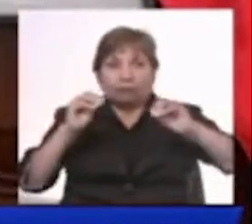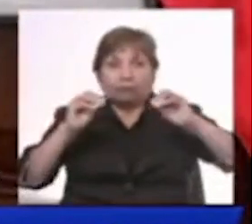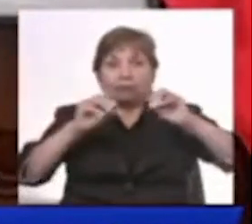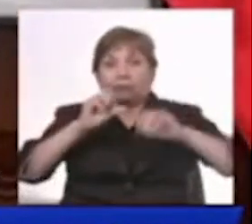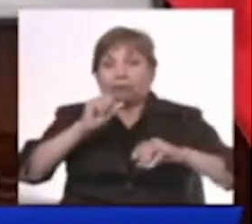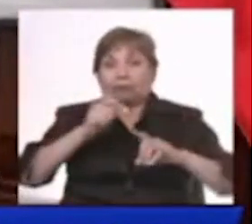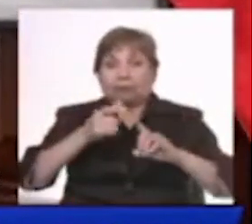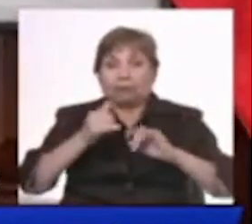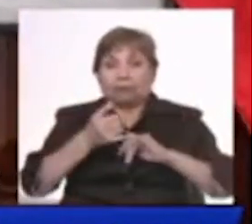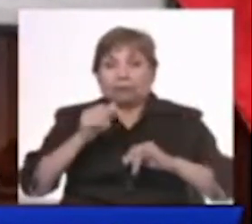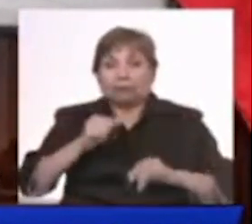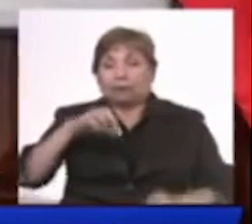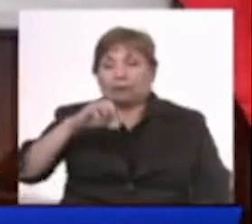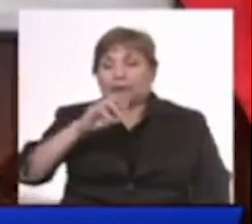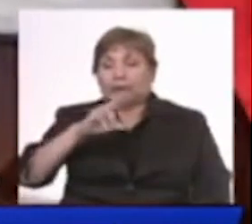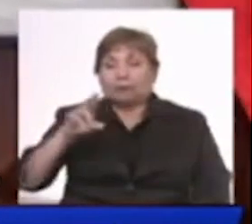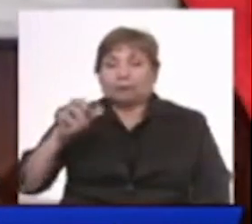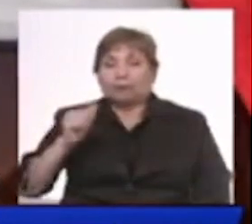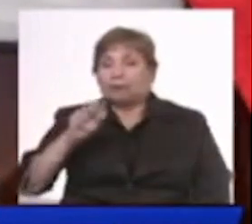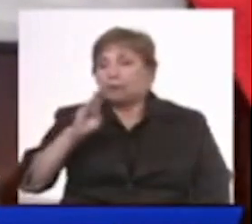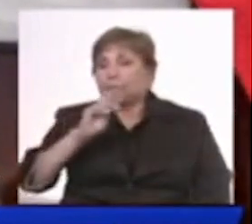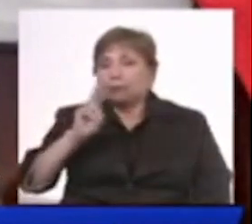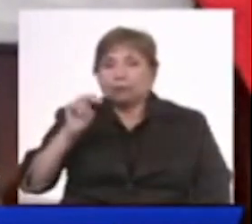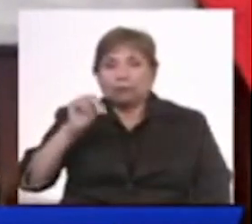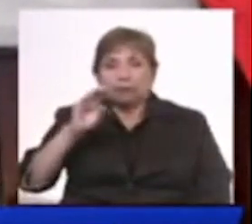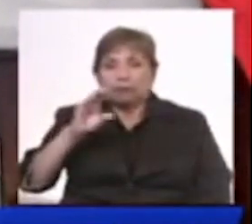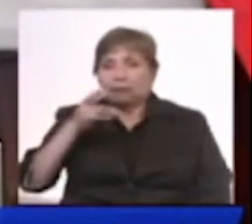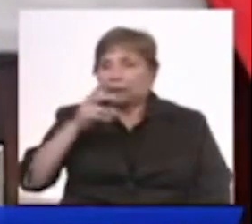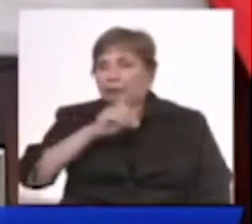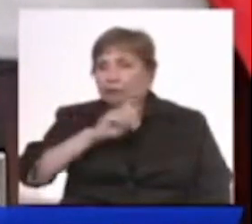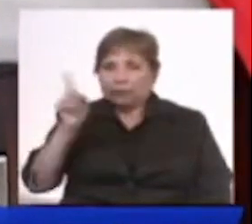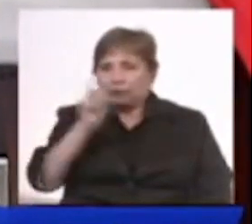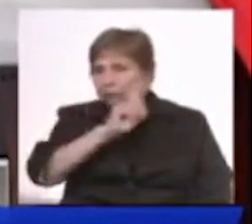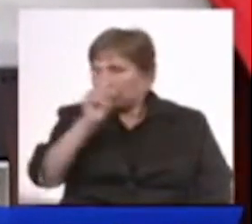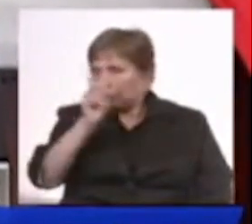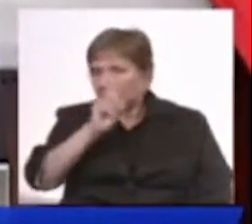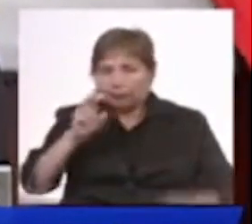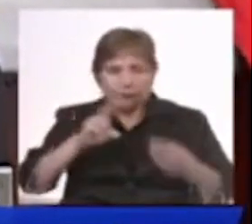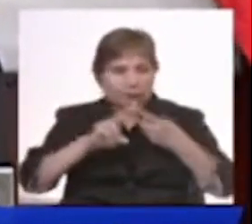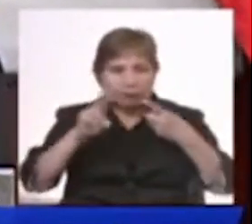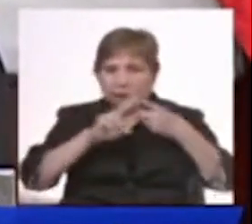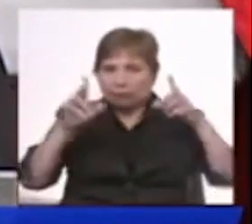sala Porra Barrenechea no son televisores.